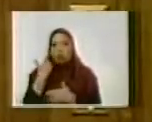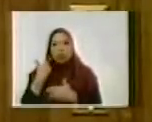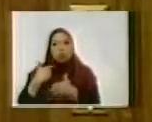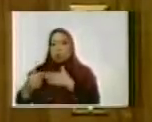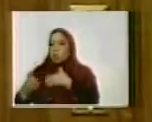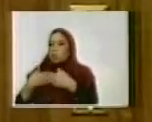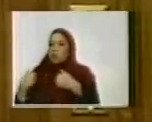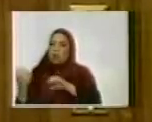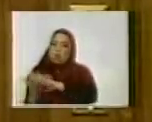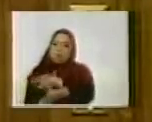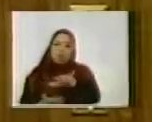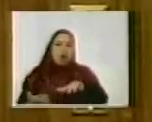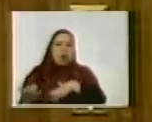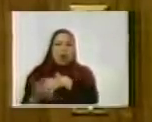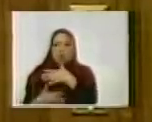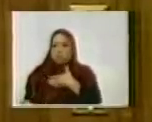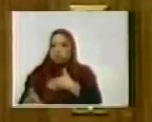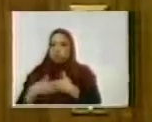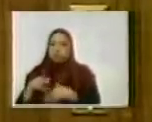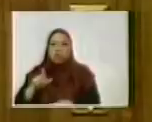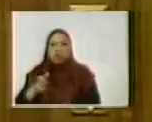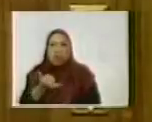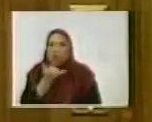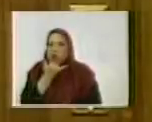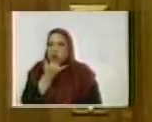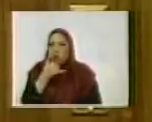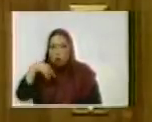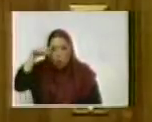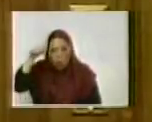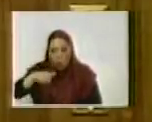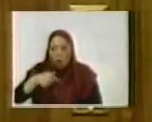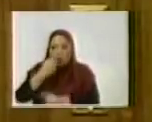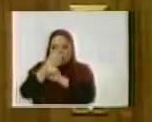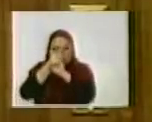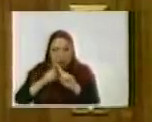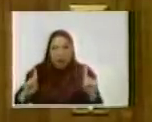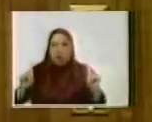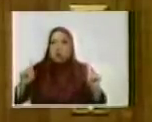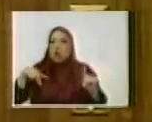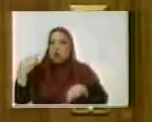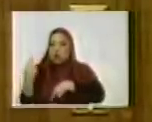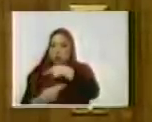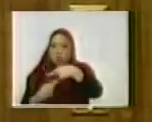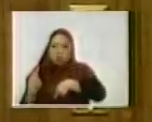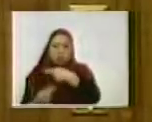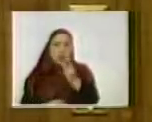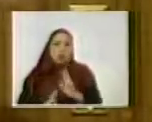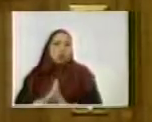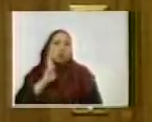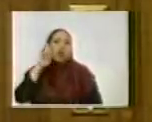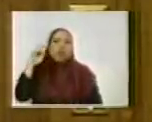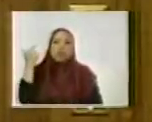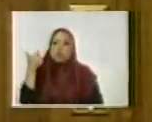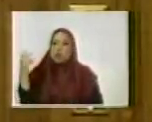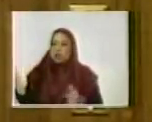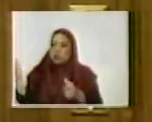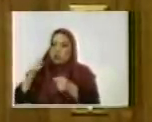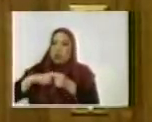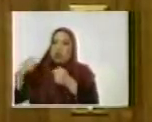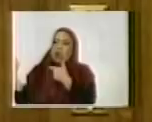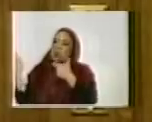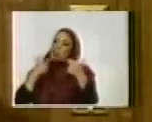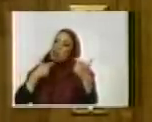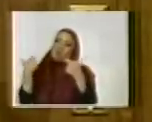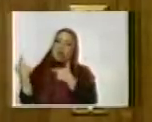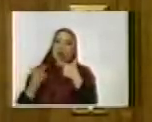limitaciones, dificultades y hasta errores, pero hoy la revolución bolivariana es un centro de debate